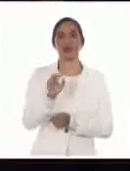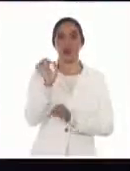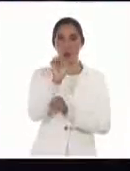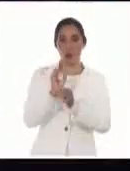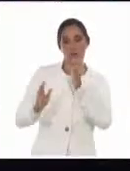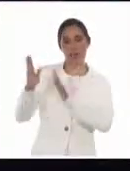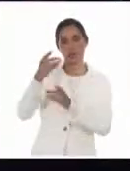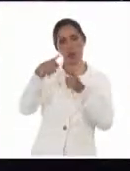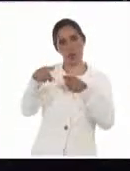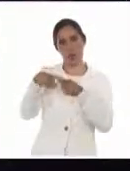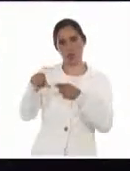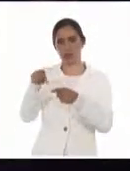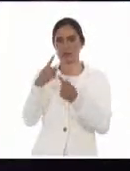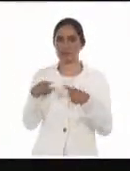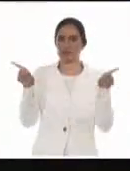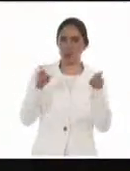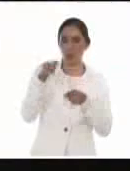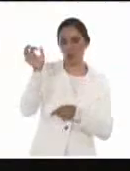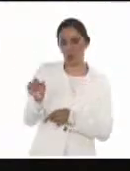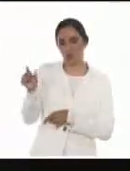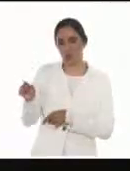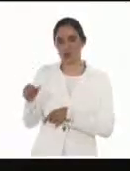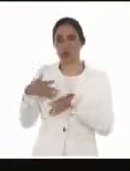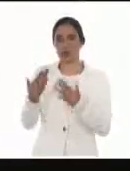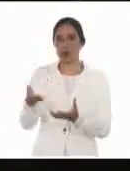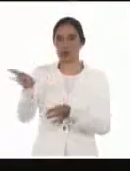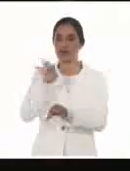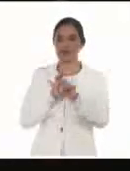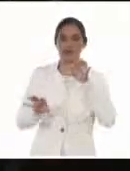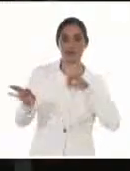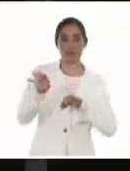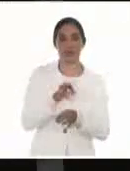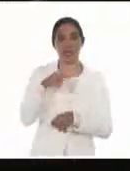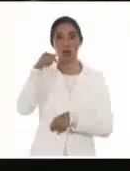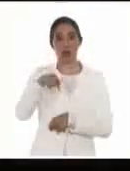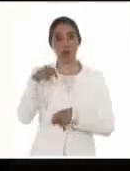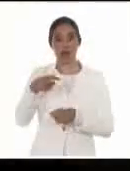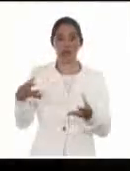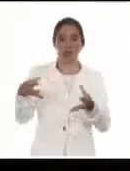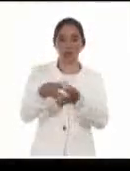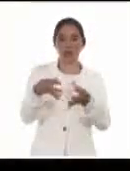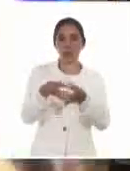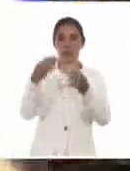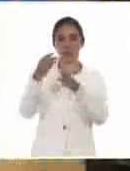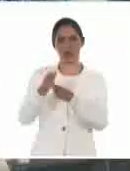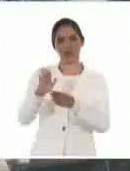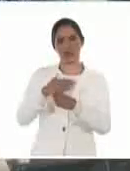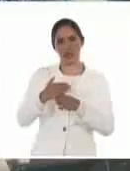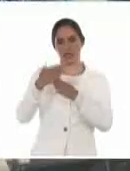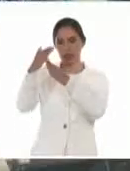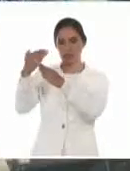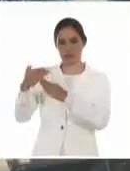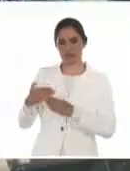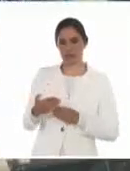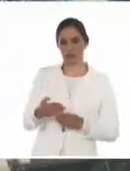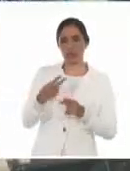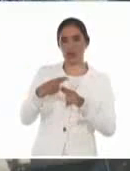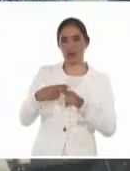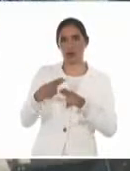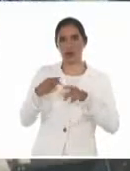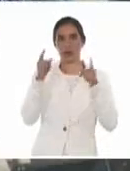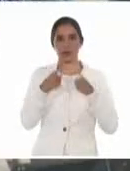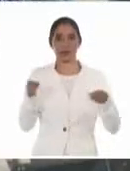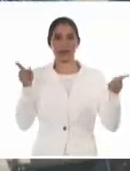músicos invitados. El Orfeón va a estar presentándose con un repertorio dedicado al jazz. Vamos a tener música